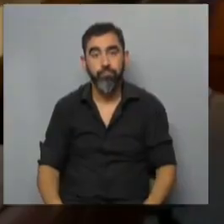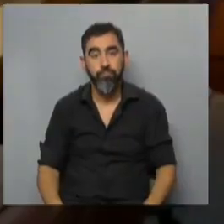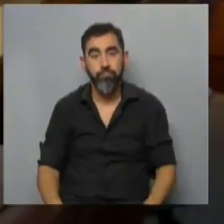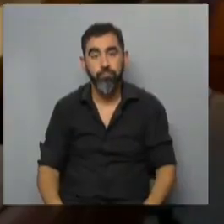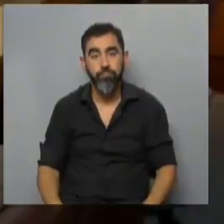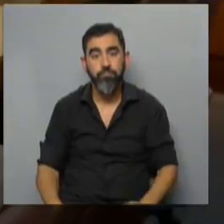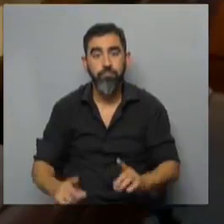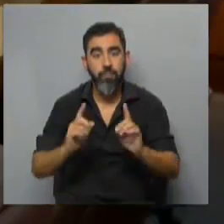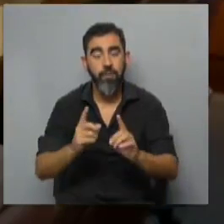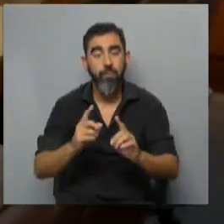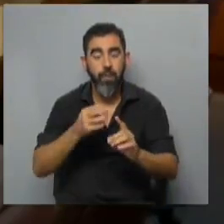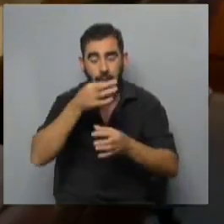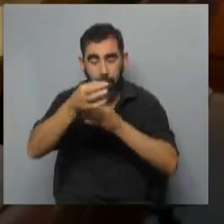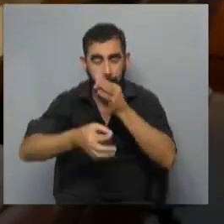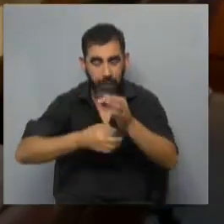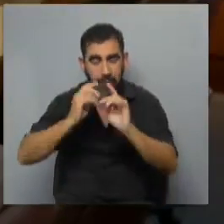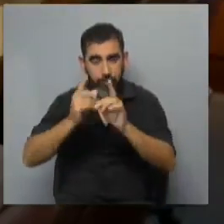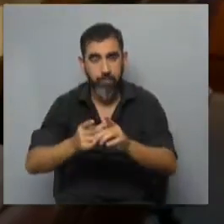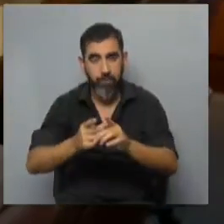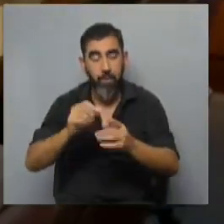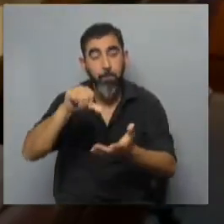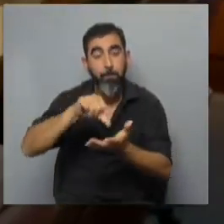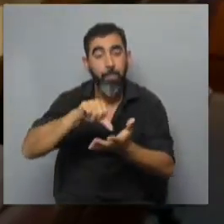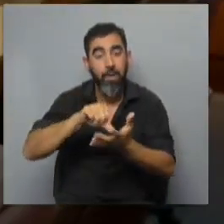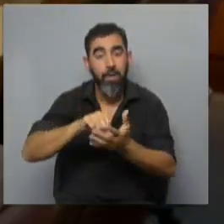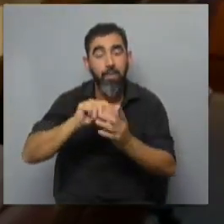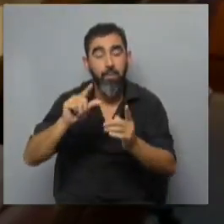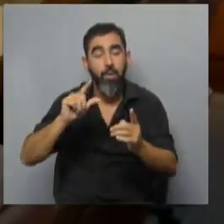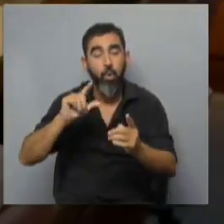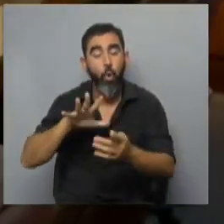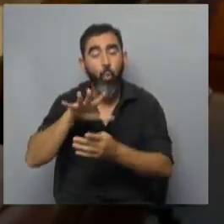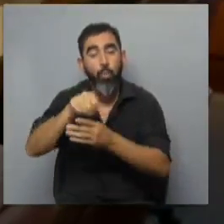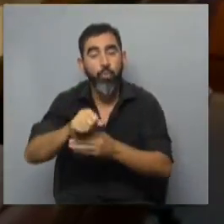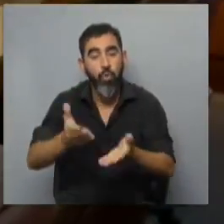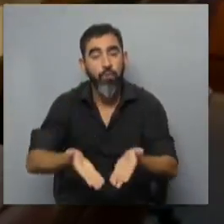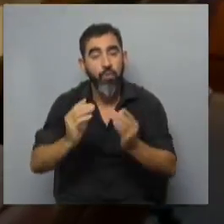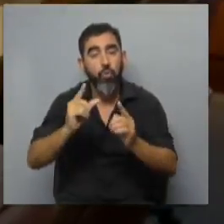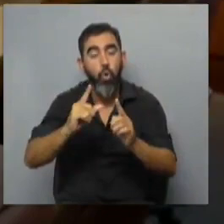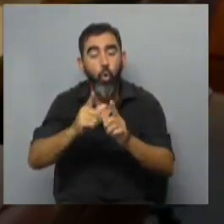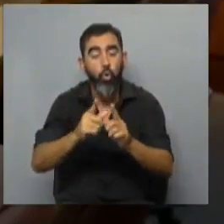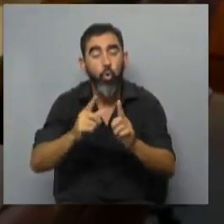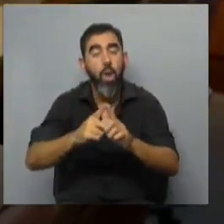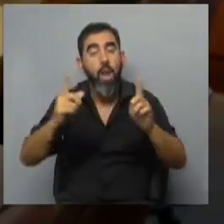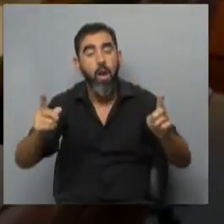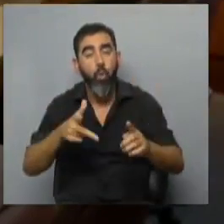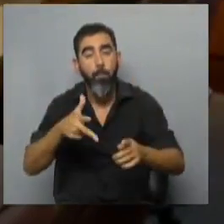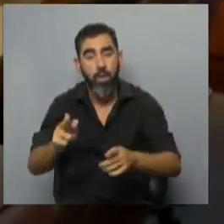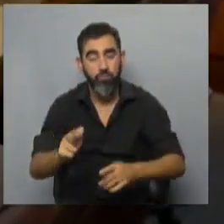que entenderlo hay que señalizar es que el país tiene que tener un compromiso organización en el mediano y largo plazo